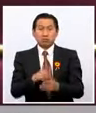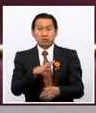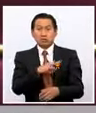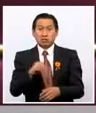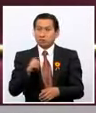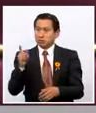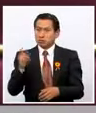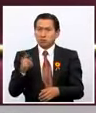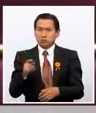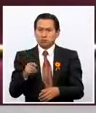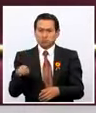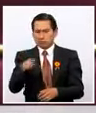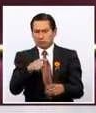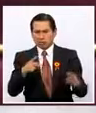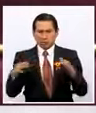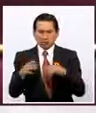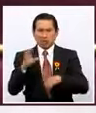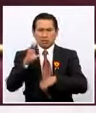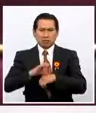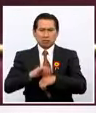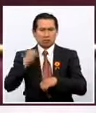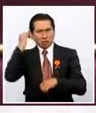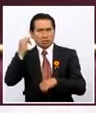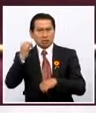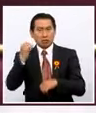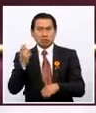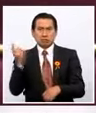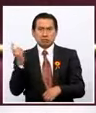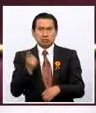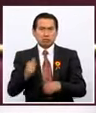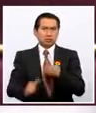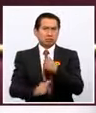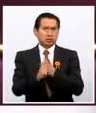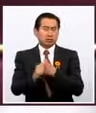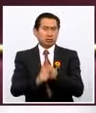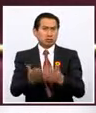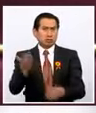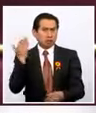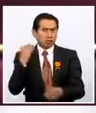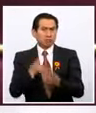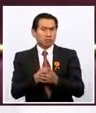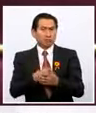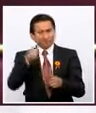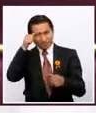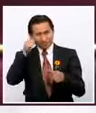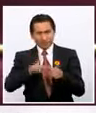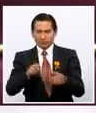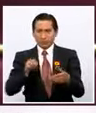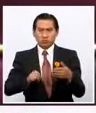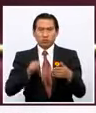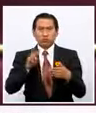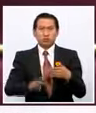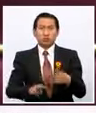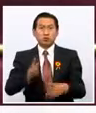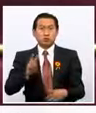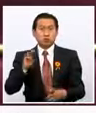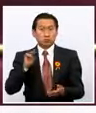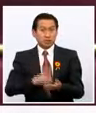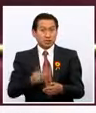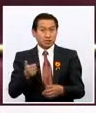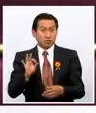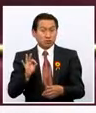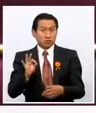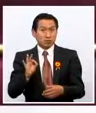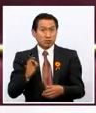de una guerra civil recuerden ustedes noviembre del 2019 cuando